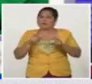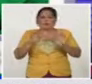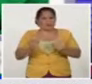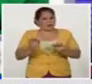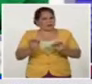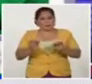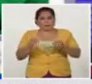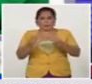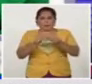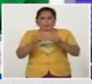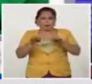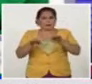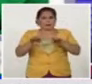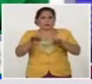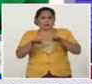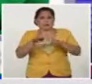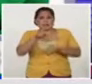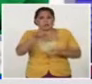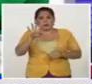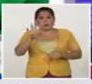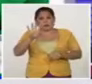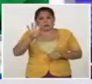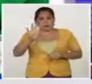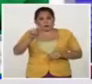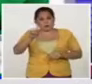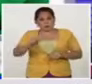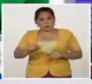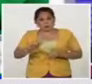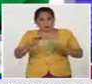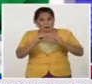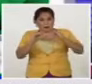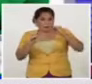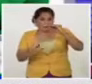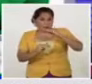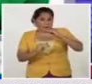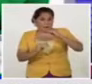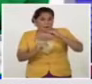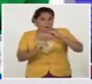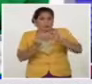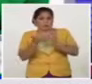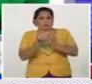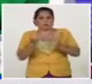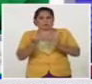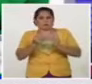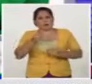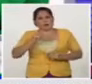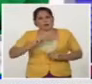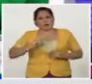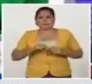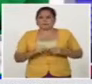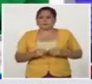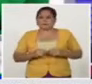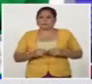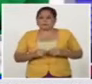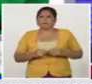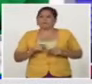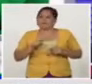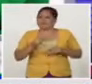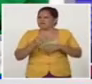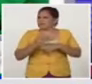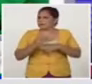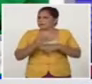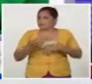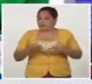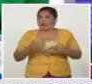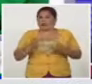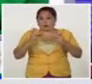queda 154 casos menos que los que se confirmaron en el día de ayer. Esto hace que el